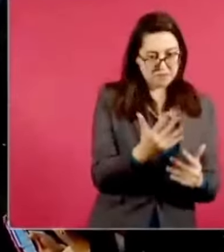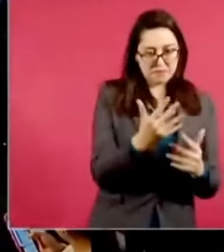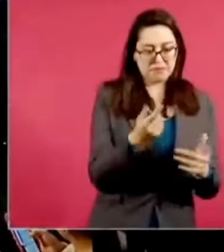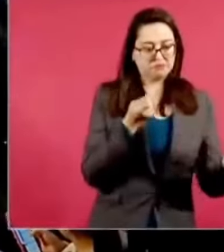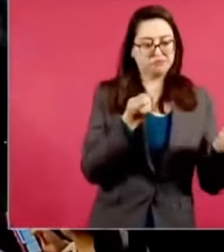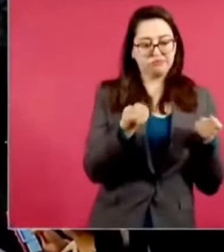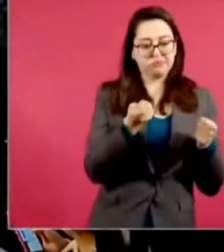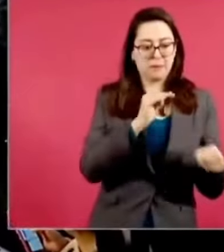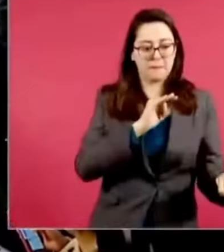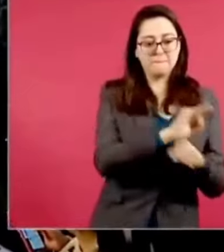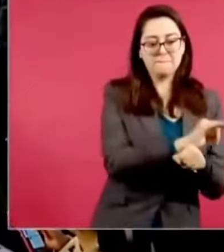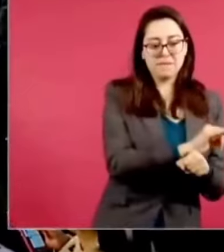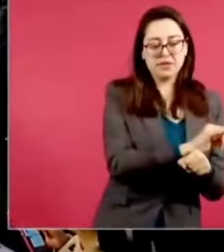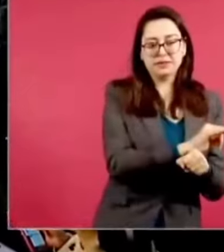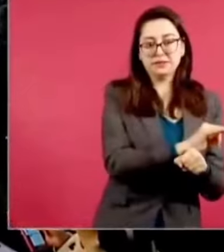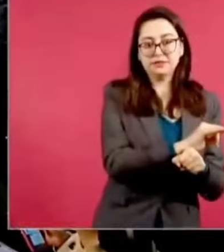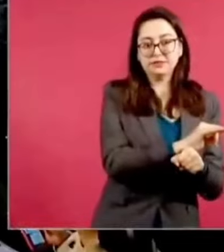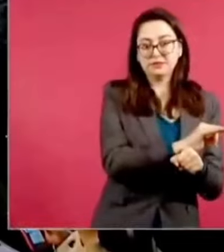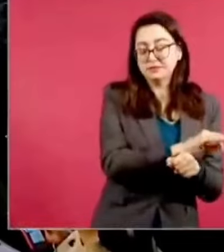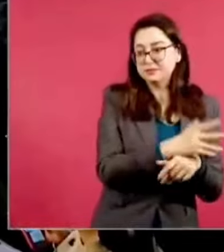La Constitución.